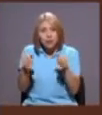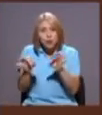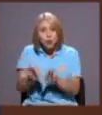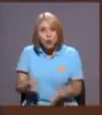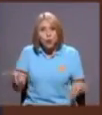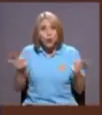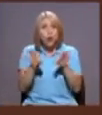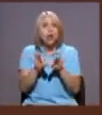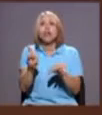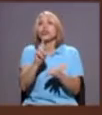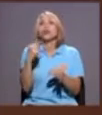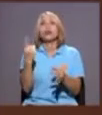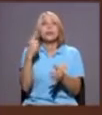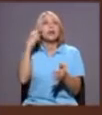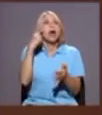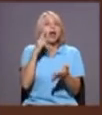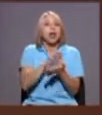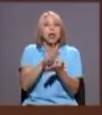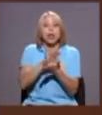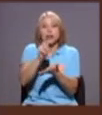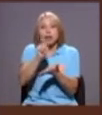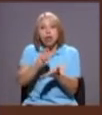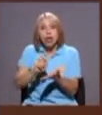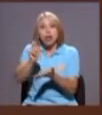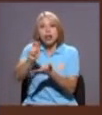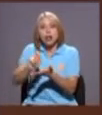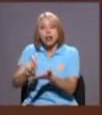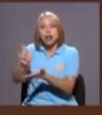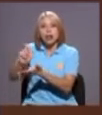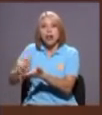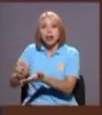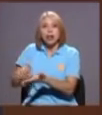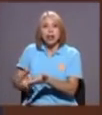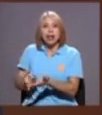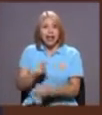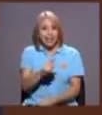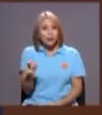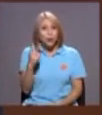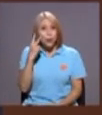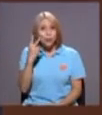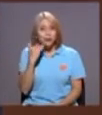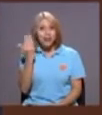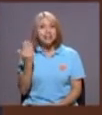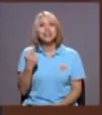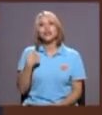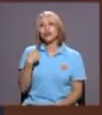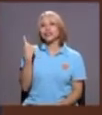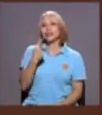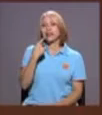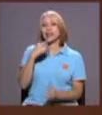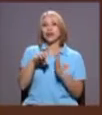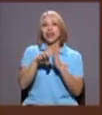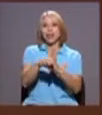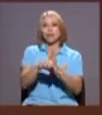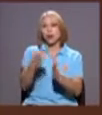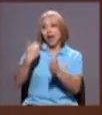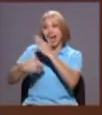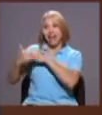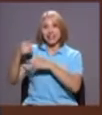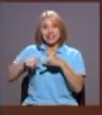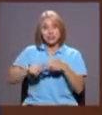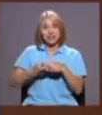no en llenar papeles. Y eso lo vemos fácil, pero yo siempre pongo un ejemplo. Cuando empezaron a pedir la cédula, la copia de la